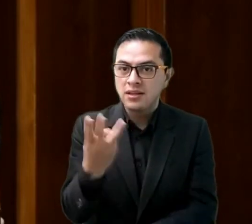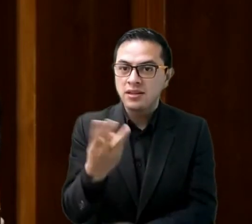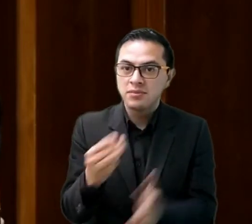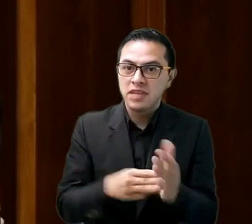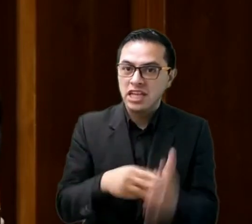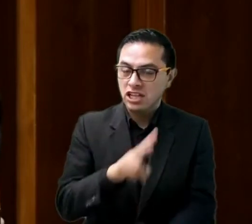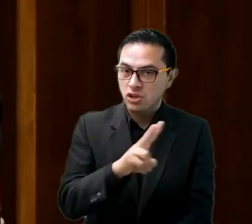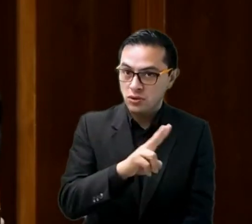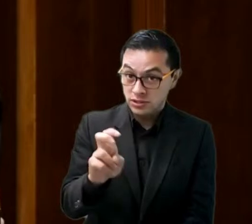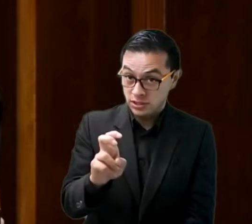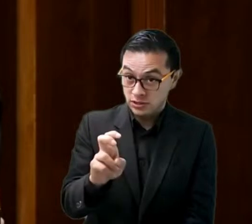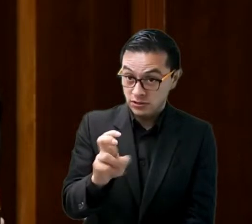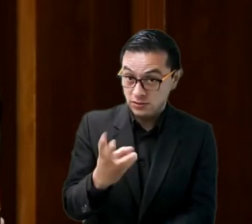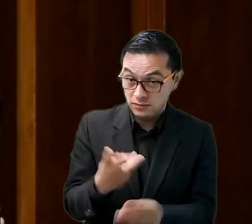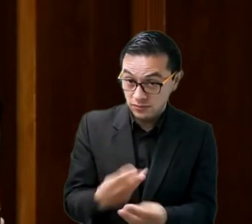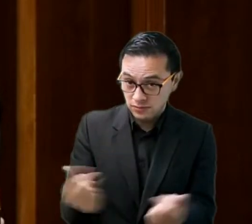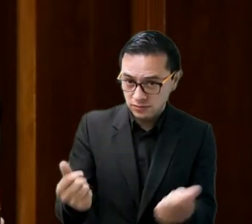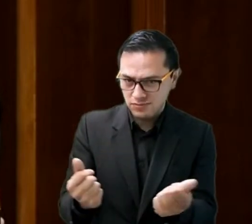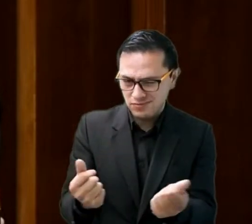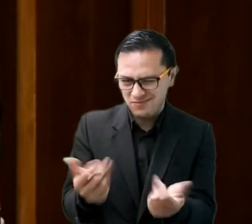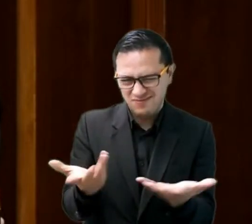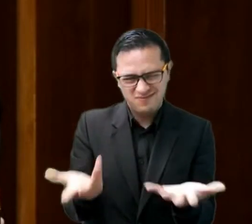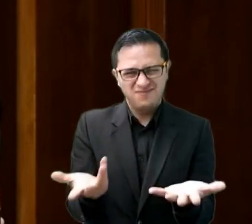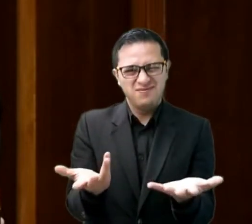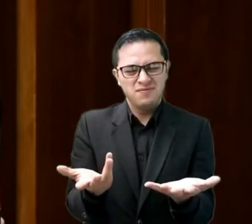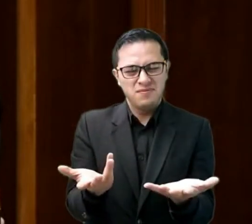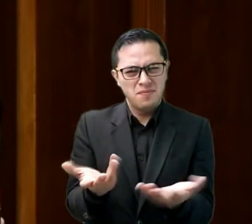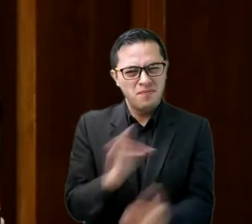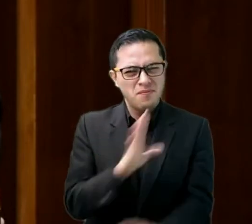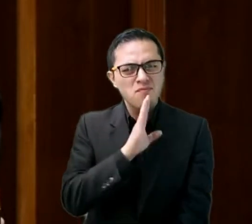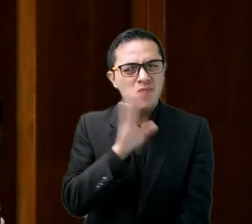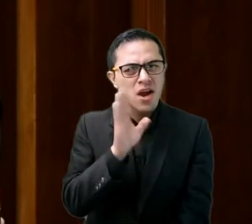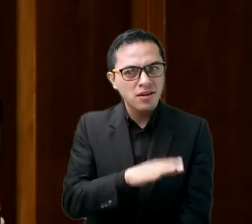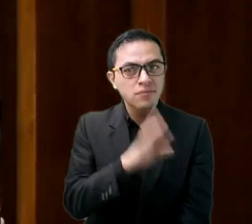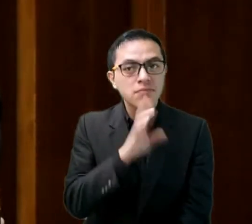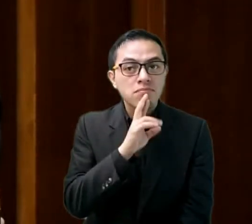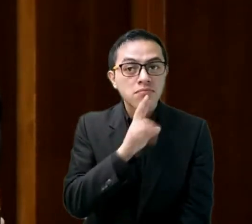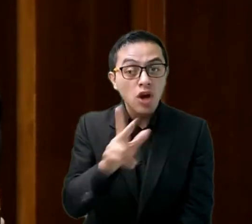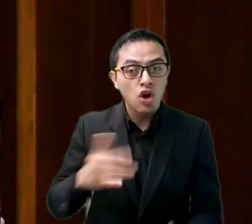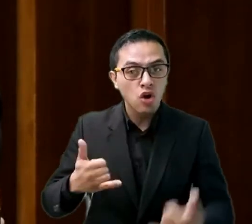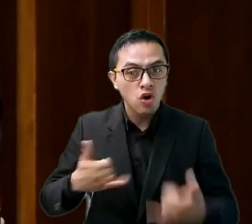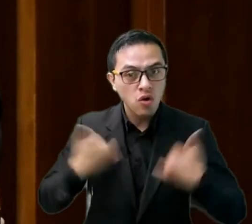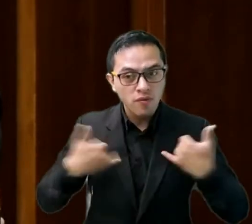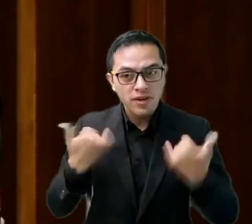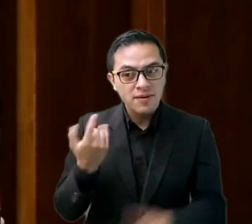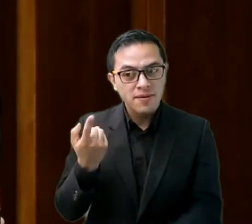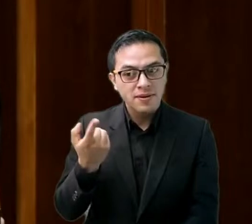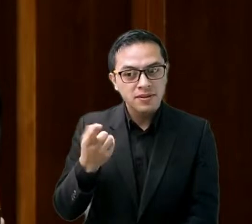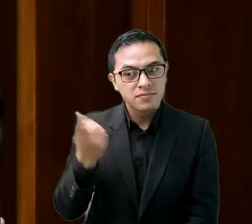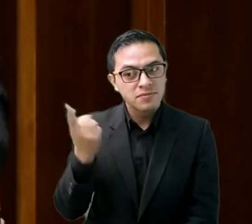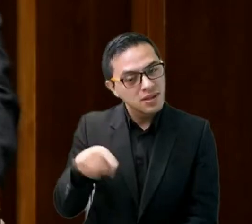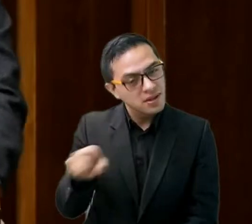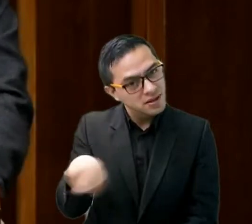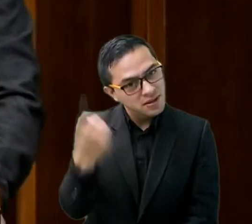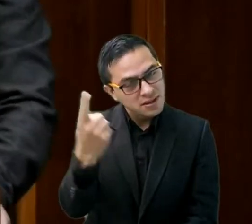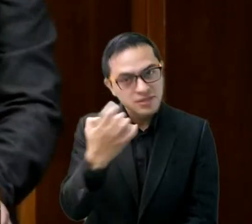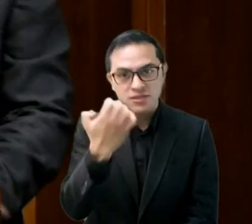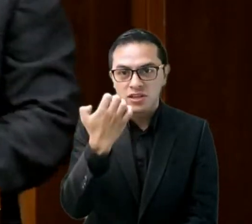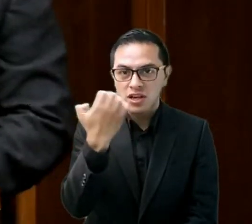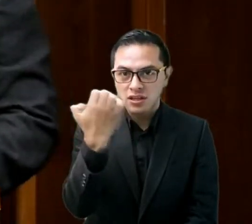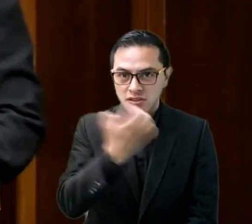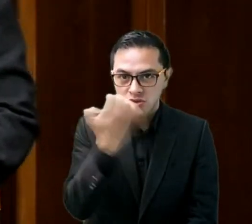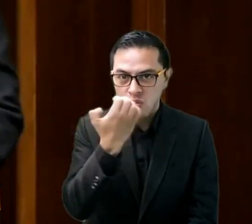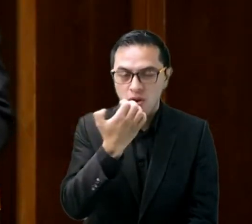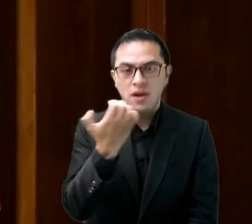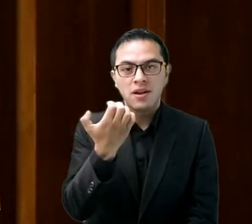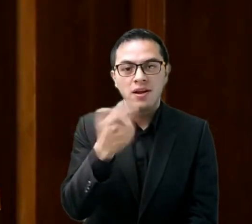mal. Mandemos a nuestros jóvenes a la educación, a la escuela, a que sean jóvenes que aporten. Yo me siento